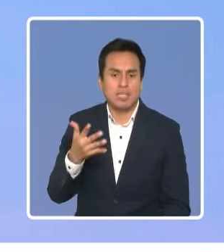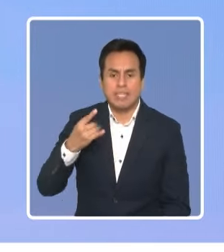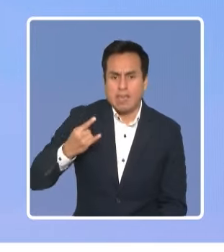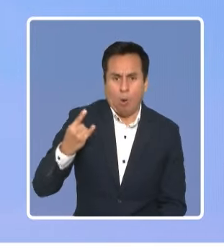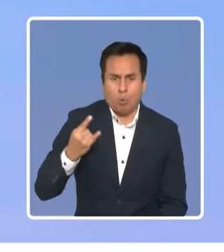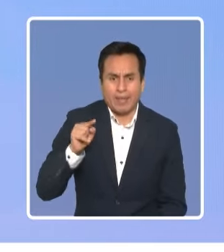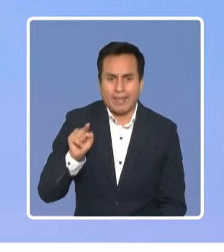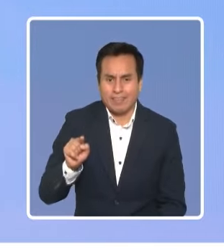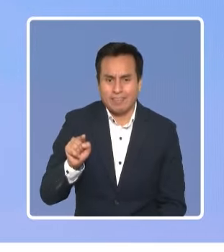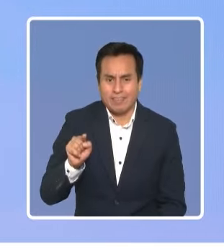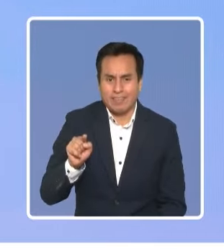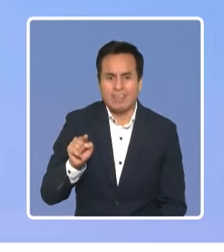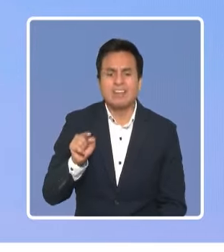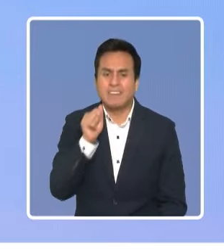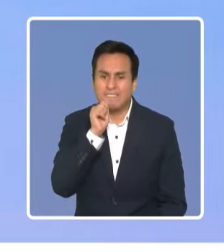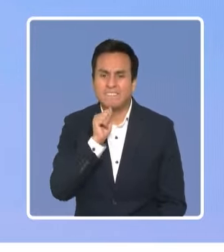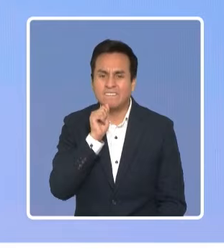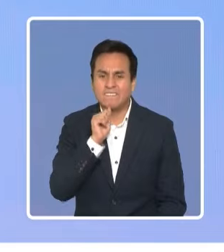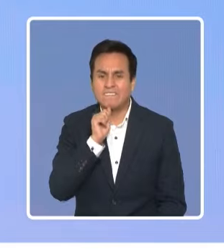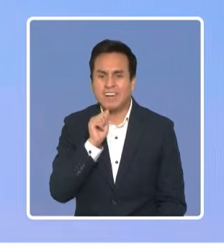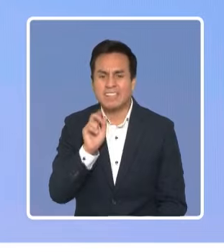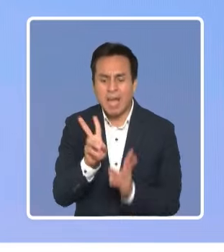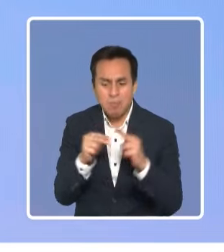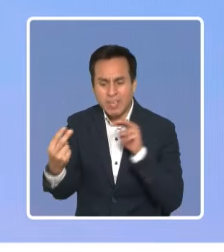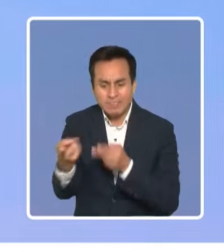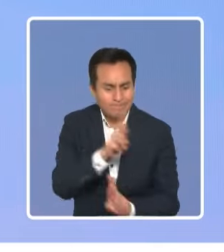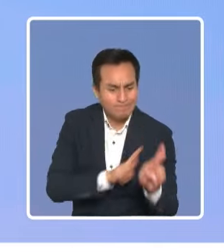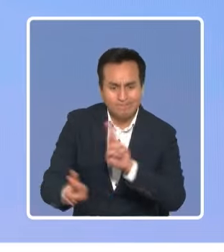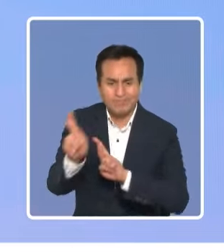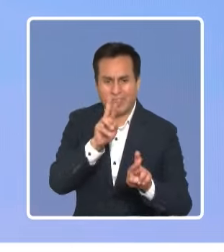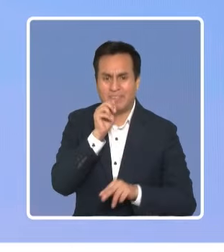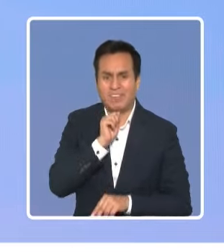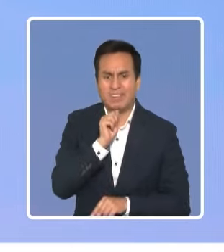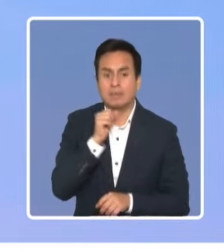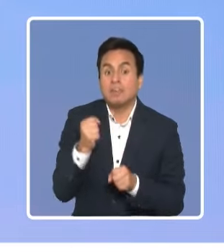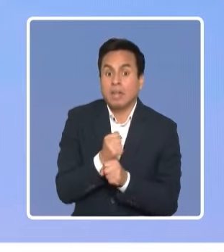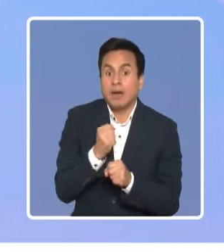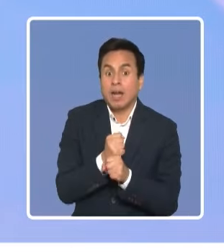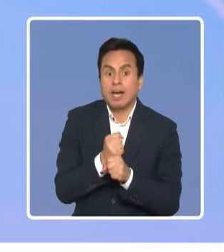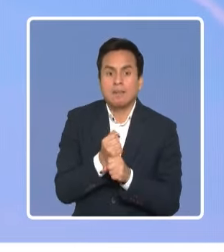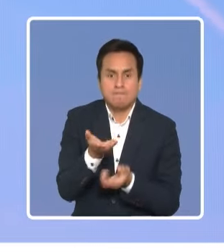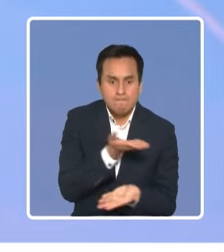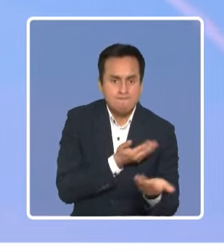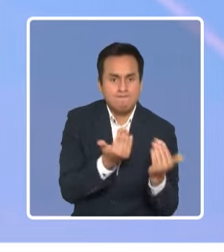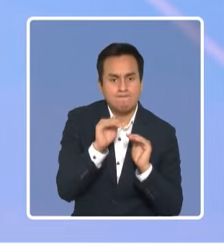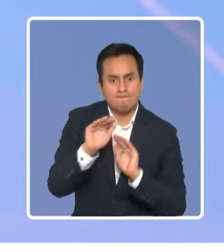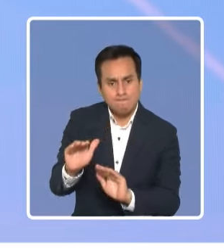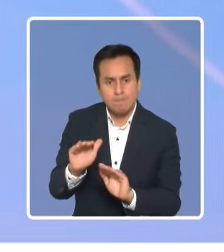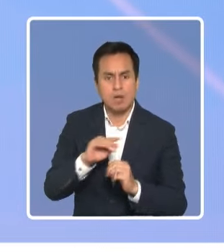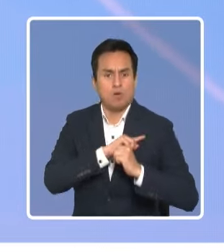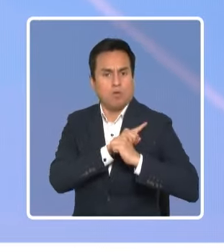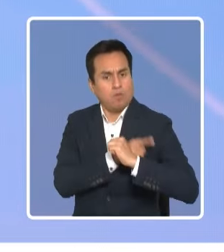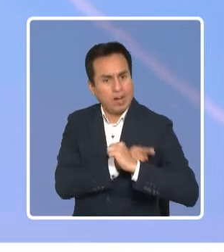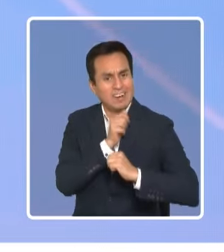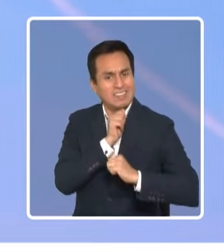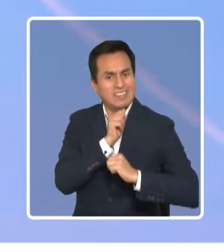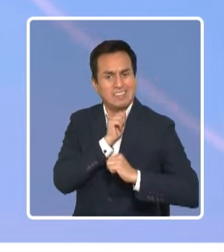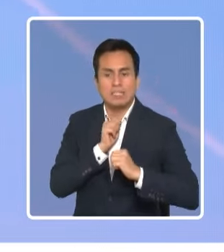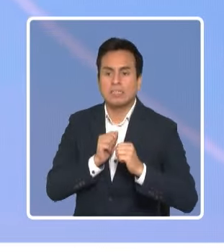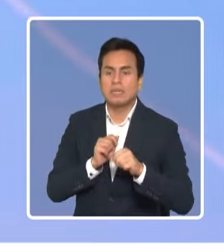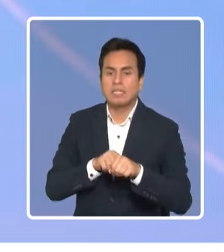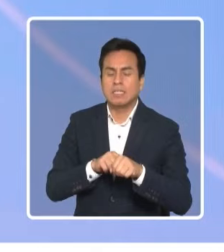y lo urgente? Hace falta tender puentes y trabajar mano a mano, con fuerza y